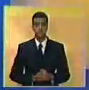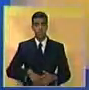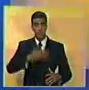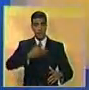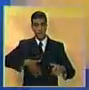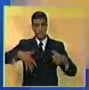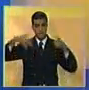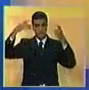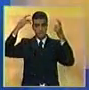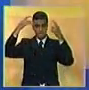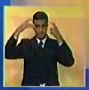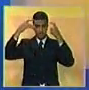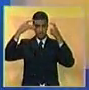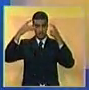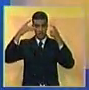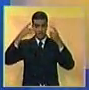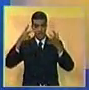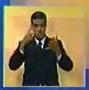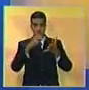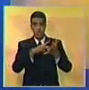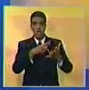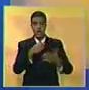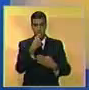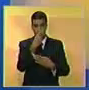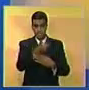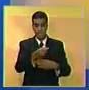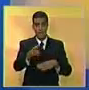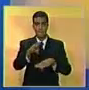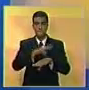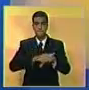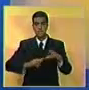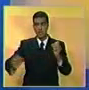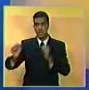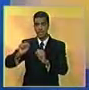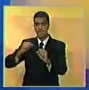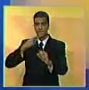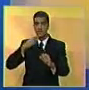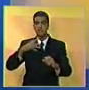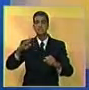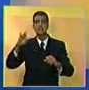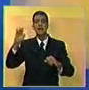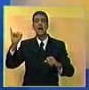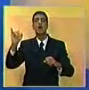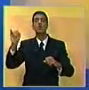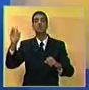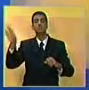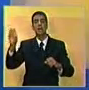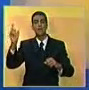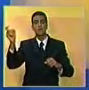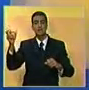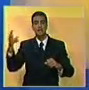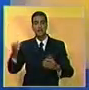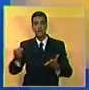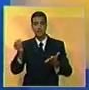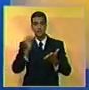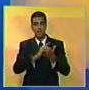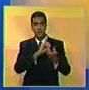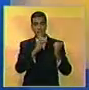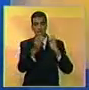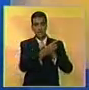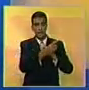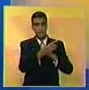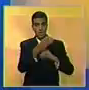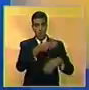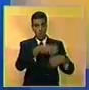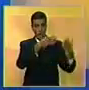El presidente de la República, Hugo Chávez, asistió al acto de entrega del Ministerio de la Defensa al general en jefe Gustavo Rangel Briceño, quien sustituye en el cargo al también